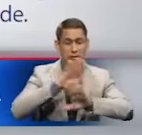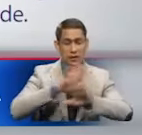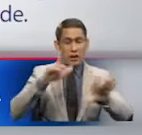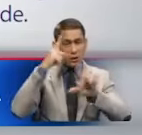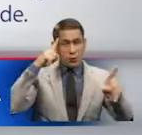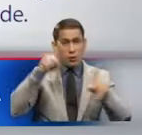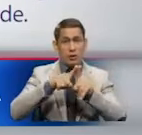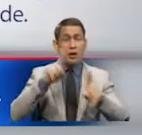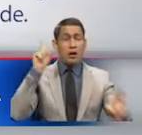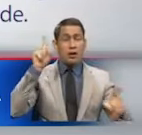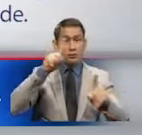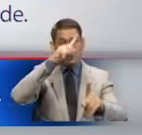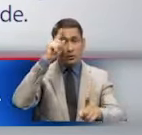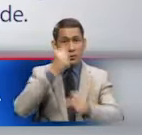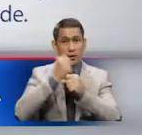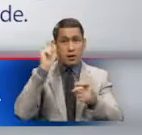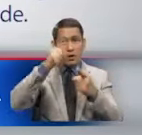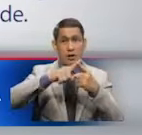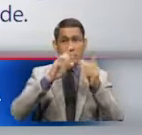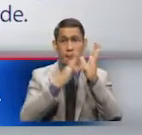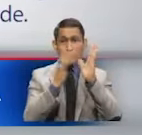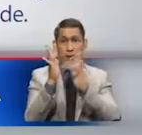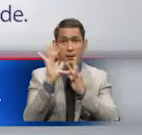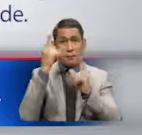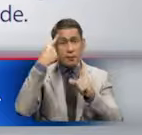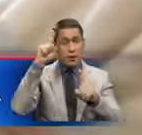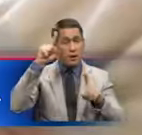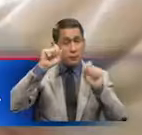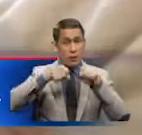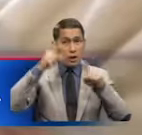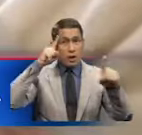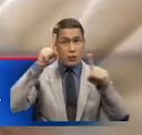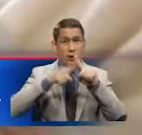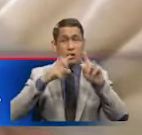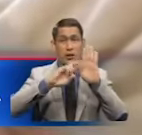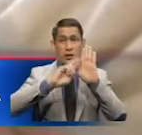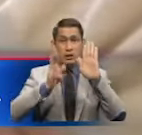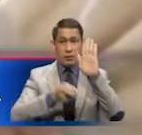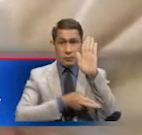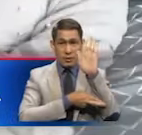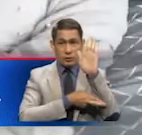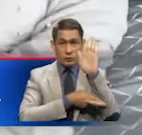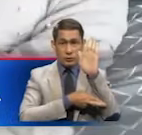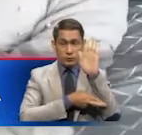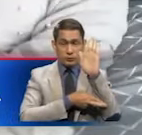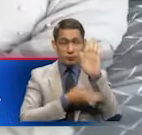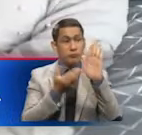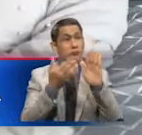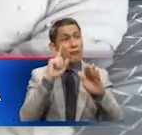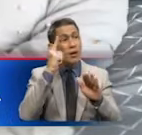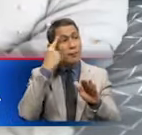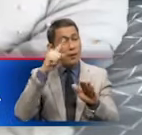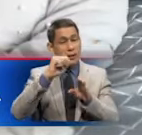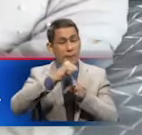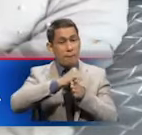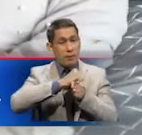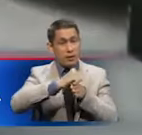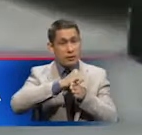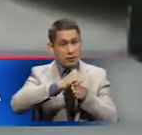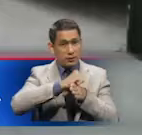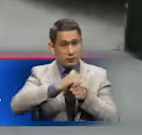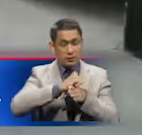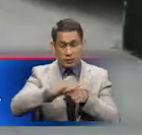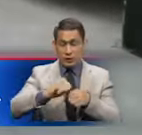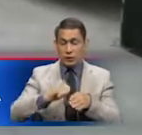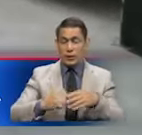abril en el que se cumple el plazo máximo para emitir el reglamento que será aplicado en los procesos de eutanasia asistida en nuestro